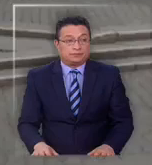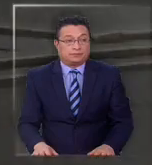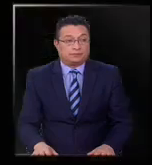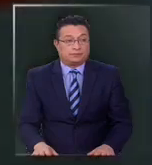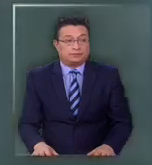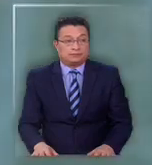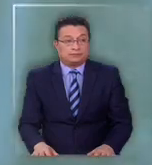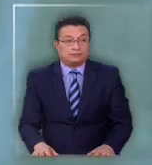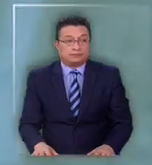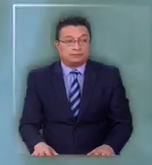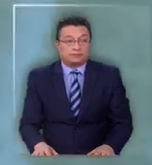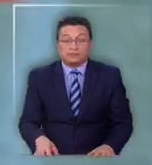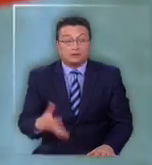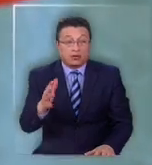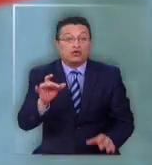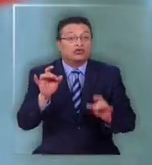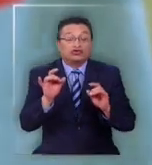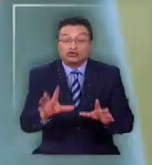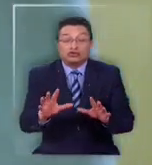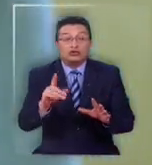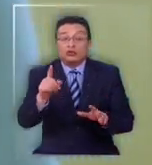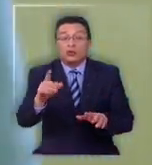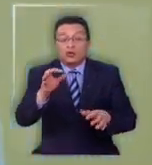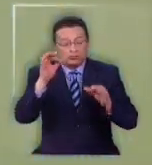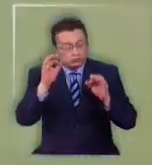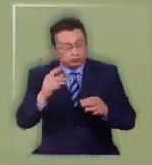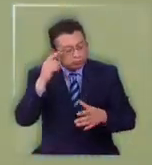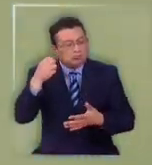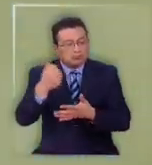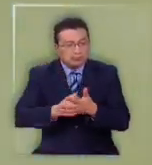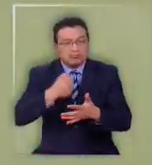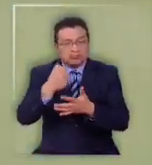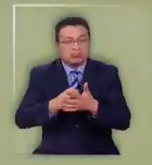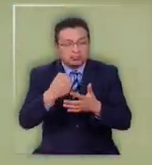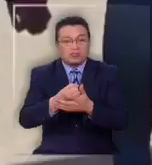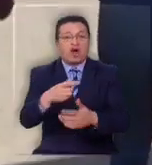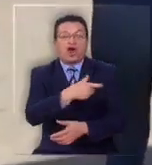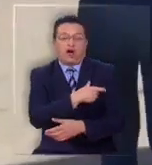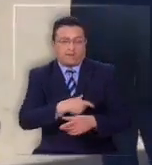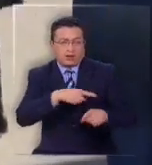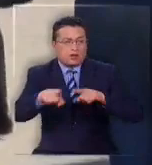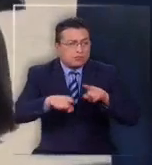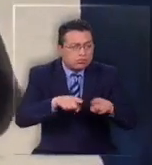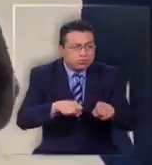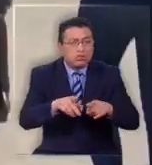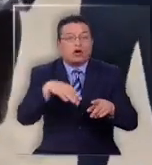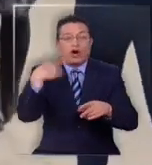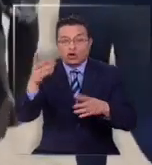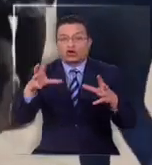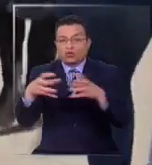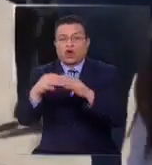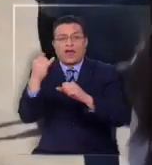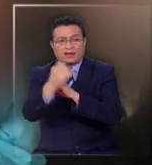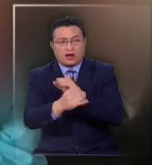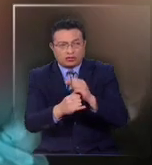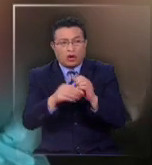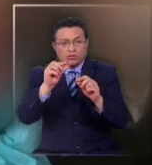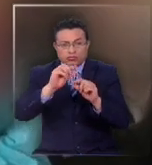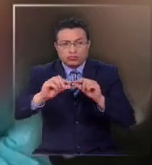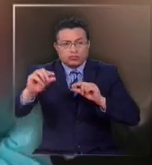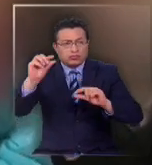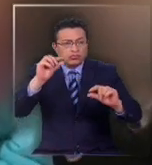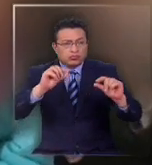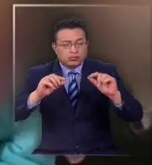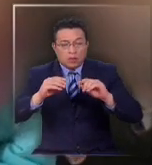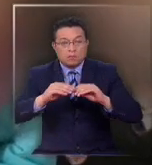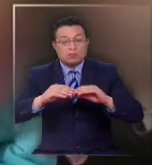Okay. Aún así, nunca cedió en su determinación. Realizó gestiones con el gobierno chileno, con otras organizaciones internacionales, hasta que de a poco el